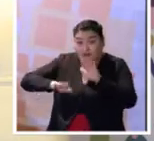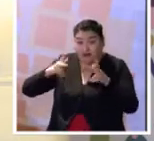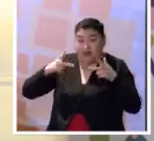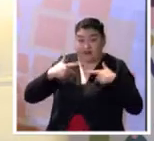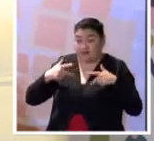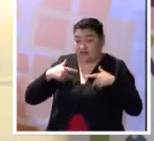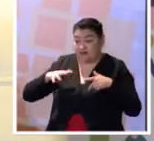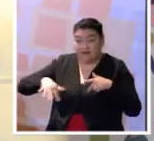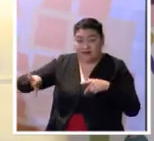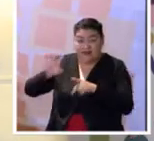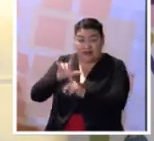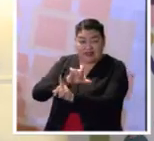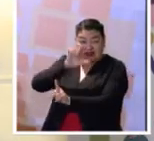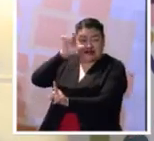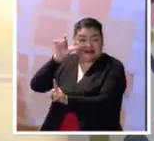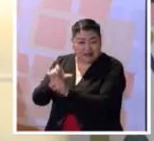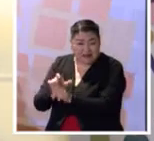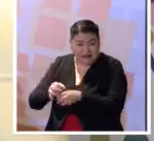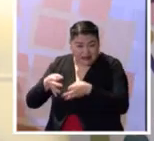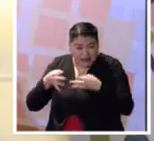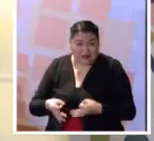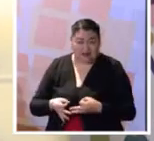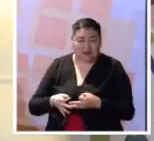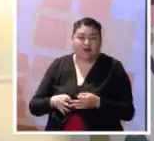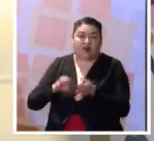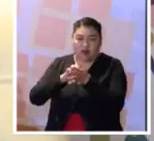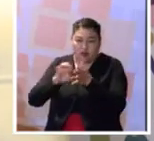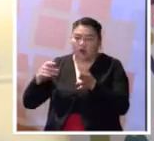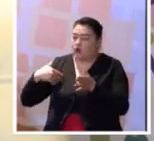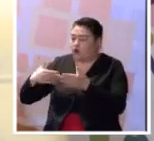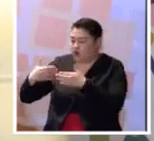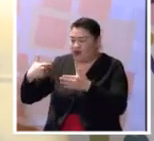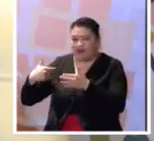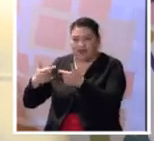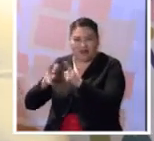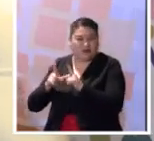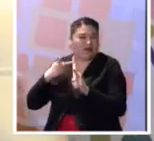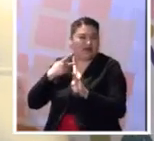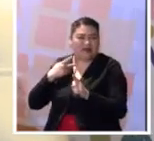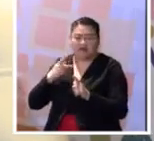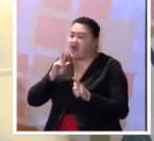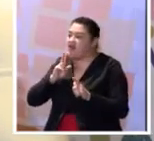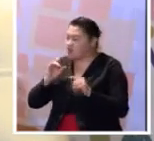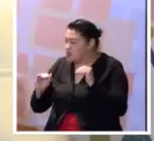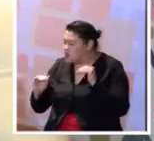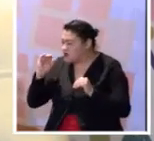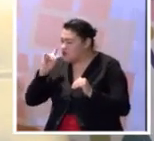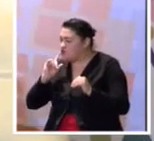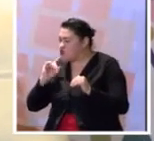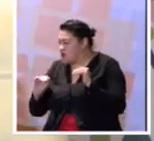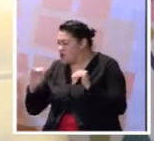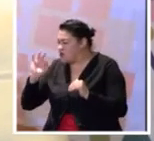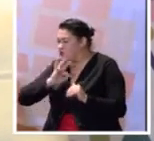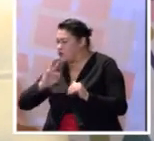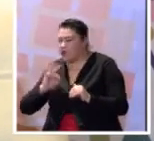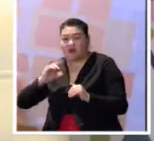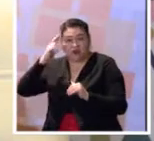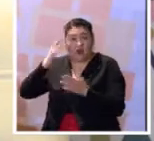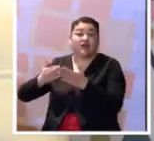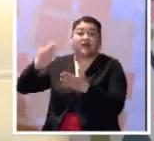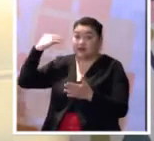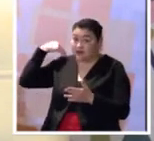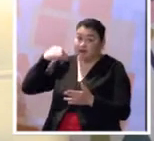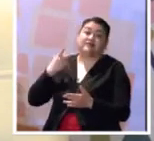las últimas legislaciones paritarias que realmente han aprendido de todo este bagaje de elección de las cuotas, ¿no?, estas cuotas que muchas veces no